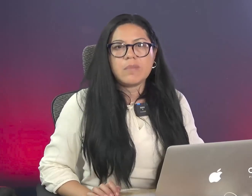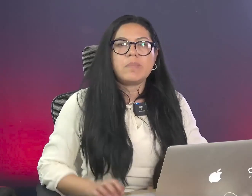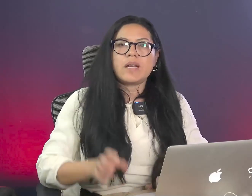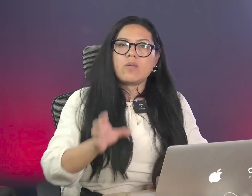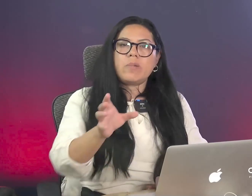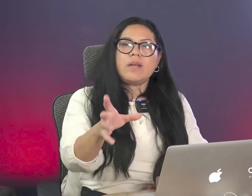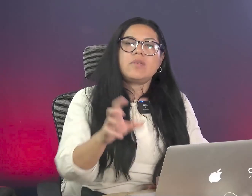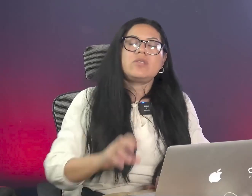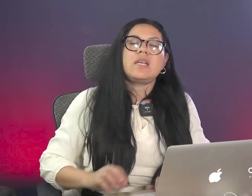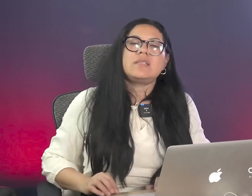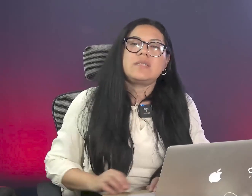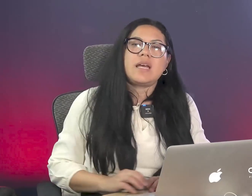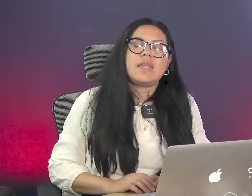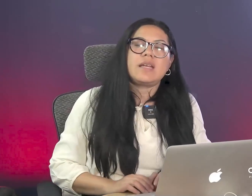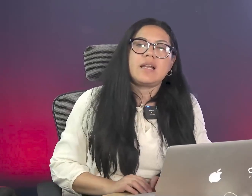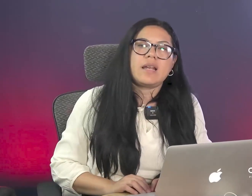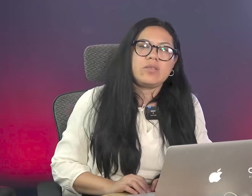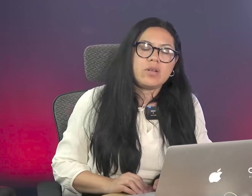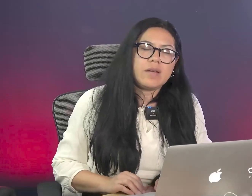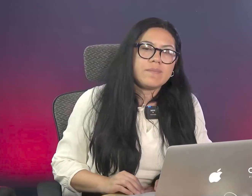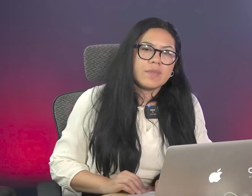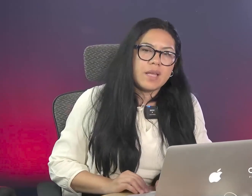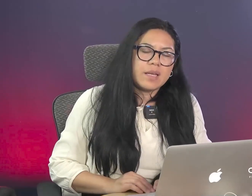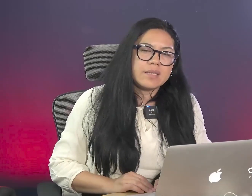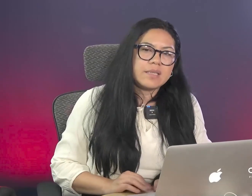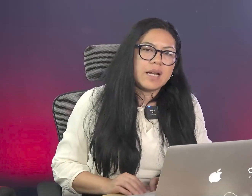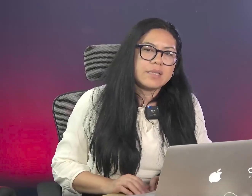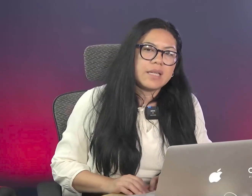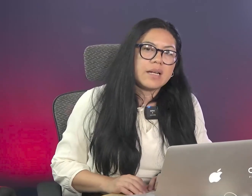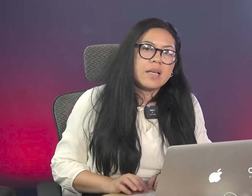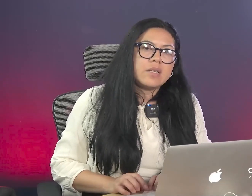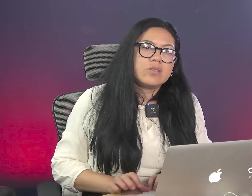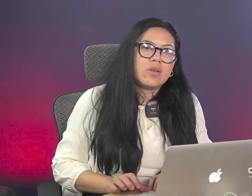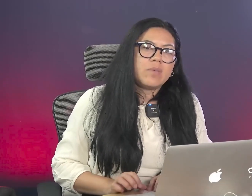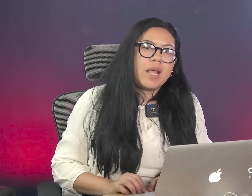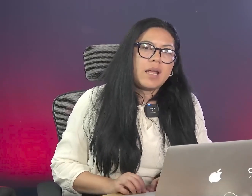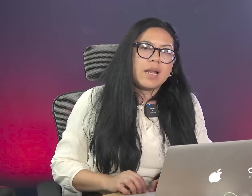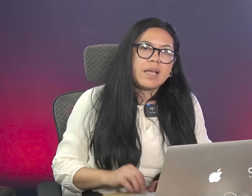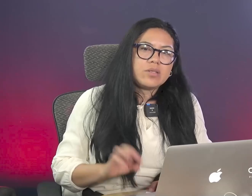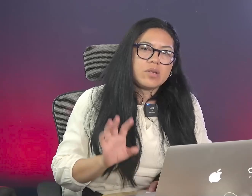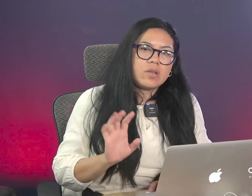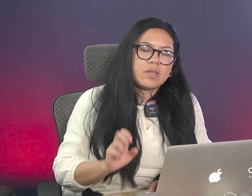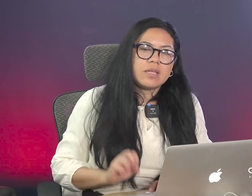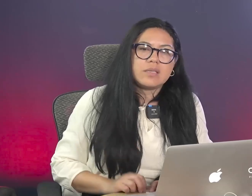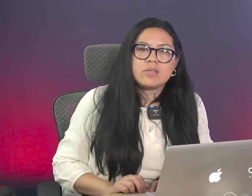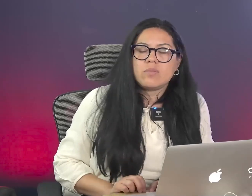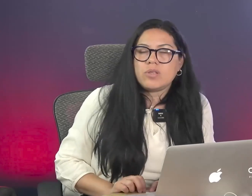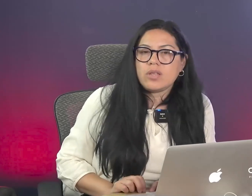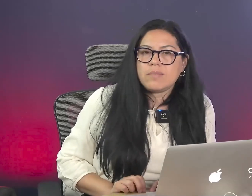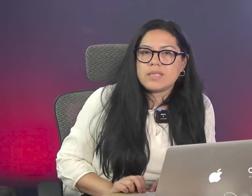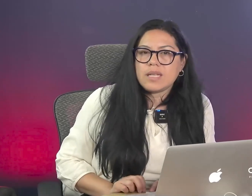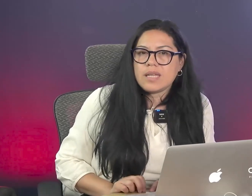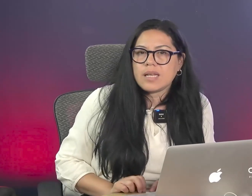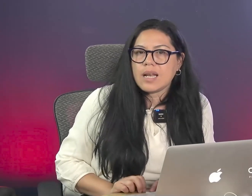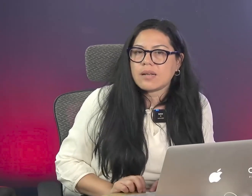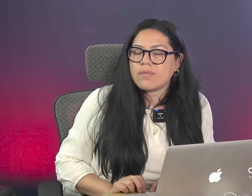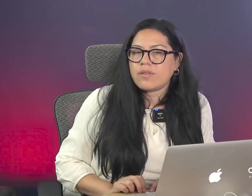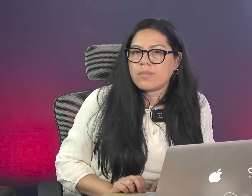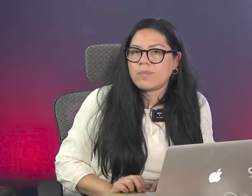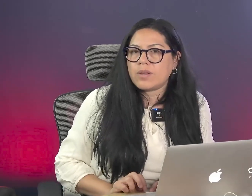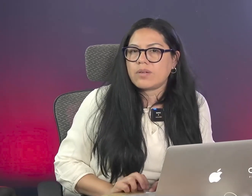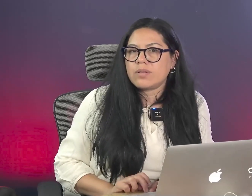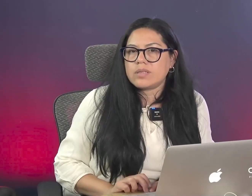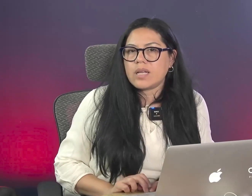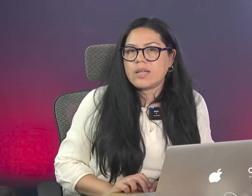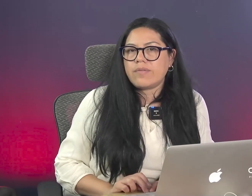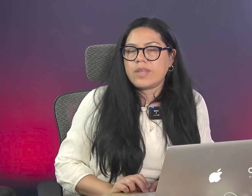otro también. Recuperemos esta declaratoria de Ken Salazar sobre el hecho, desde su punto de vista, de que la